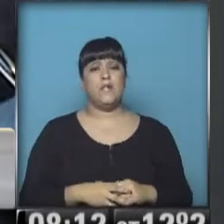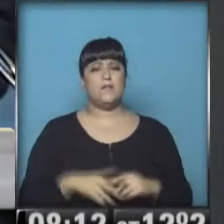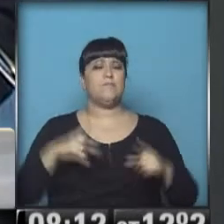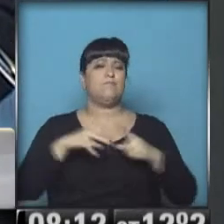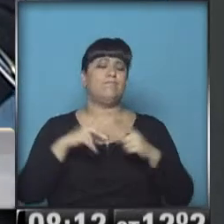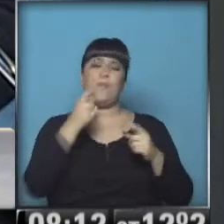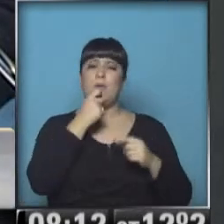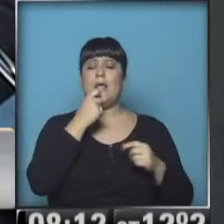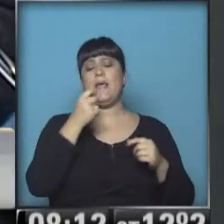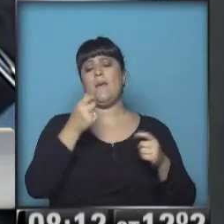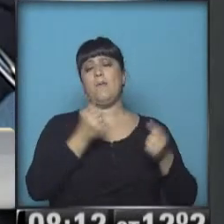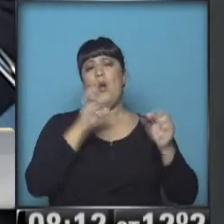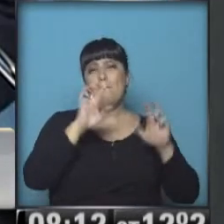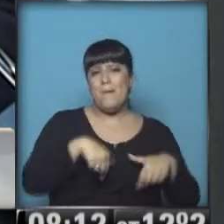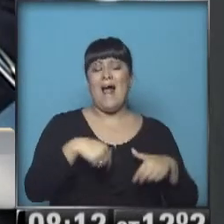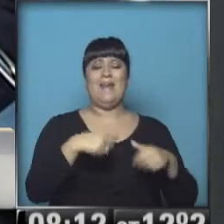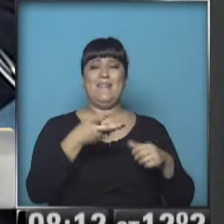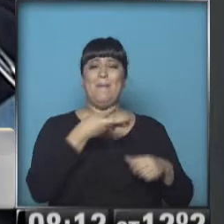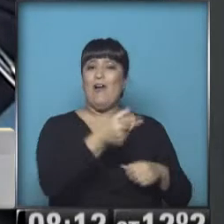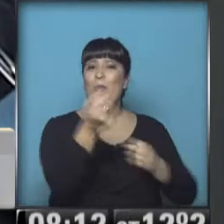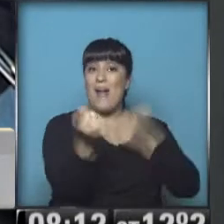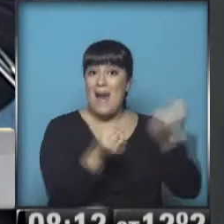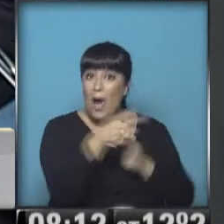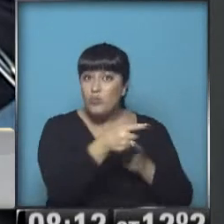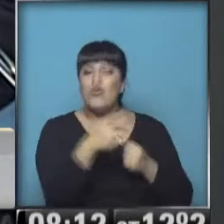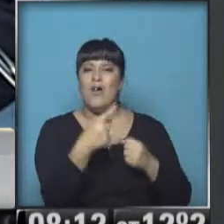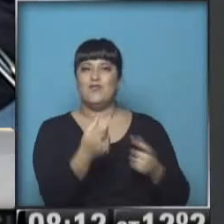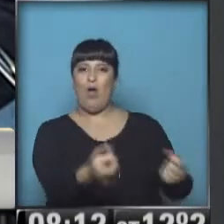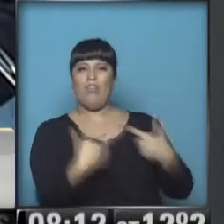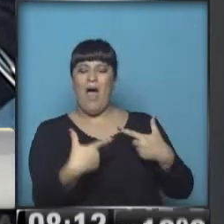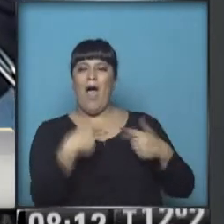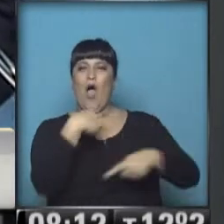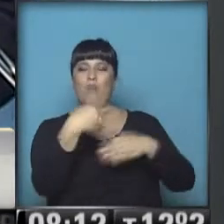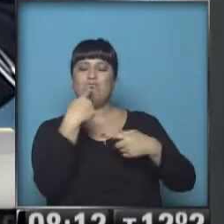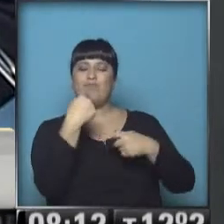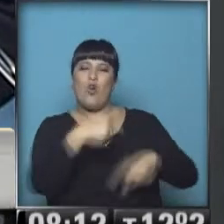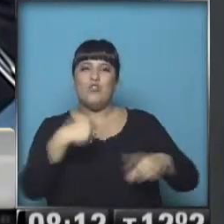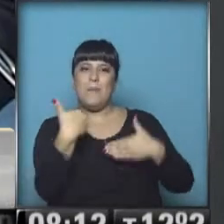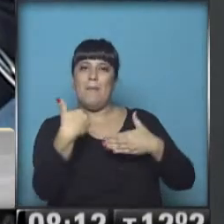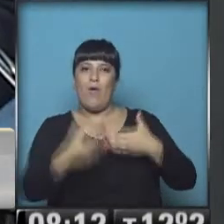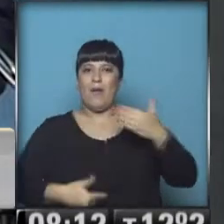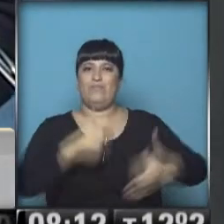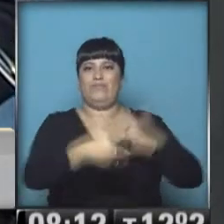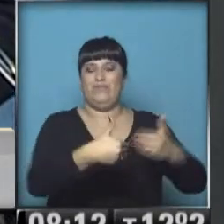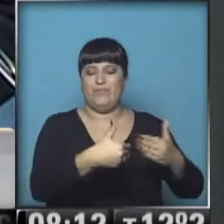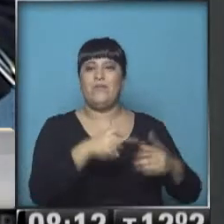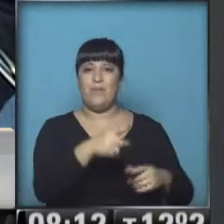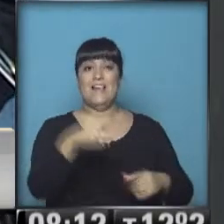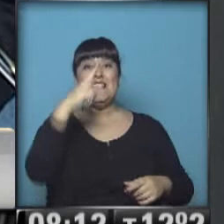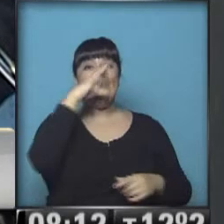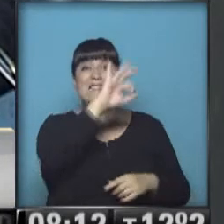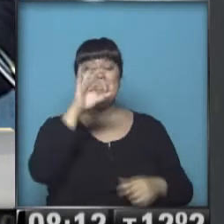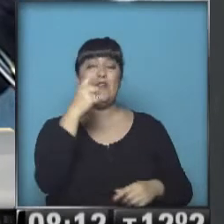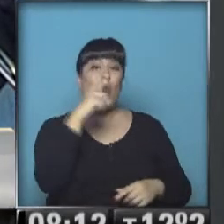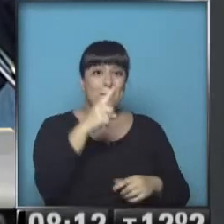procrear autos ha estimulado este una perspectiva de crecimiento de la demanda de vehículos de más de 700.000 unidades